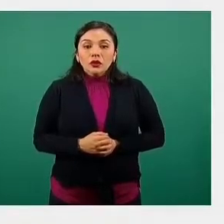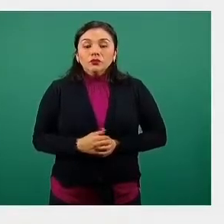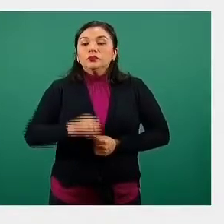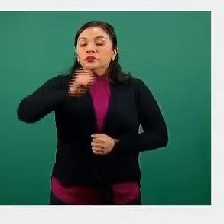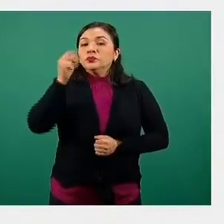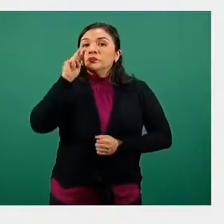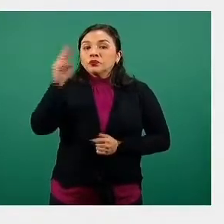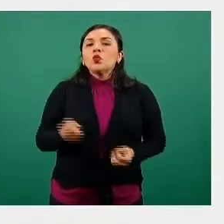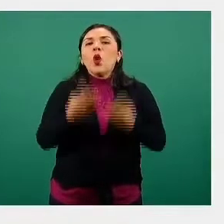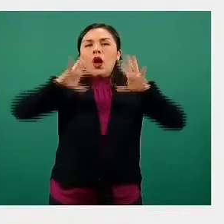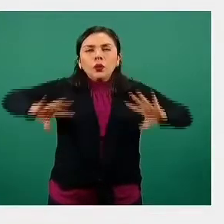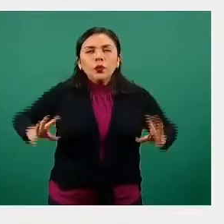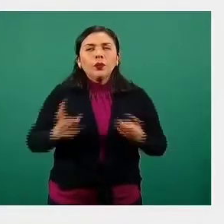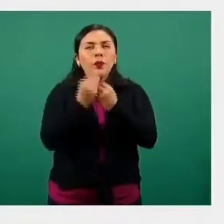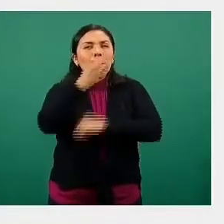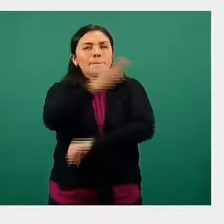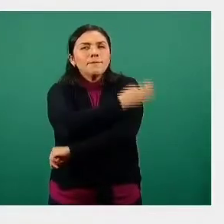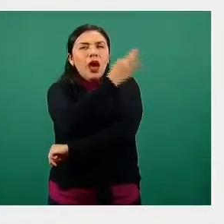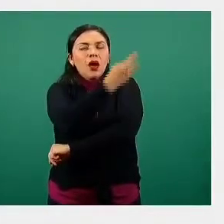de vacunas, son